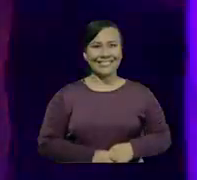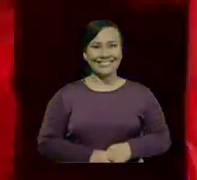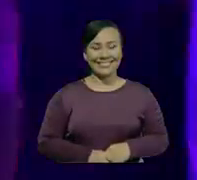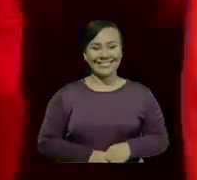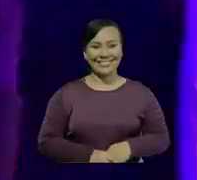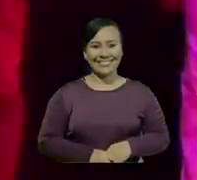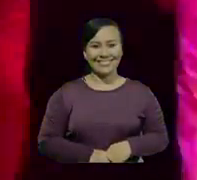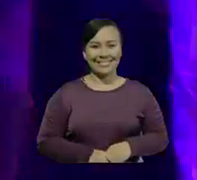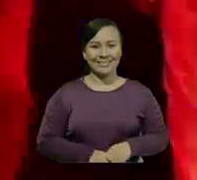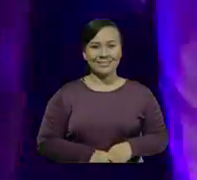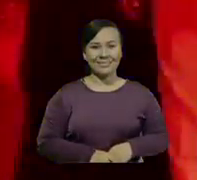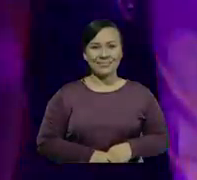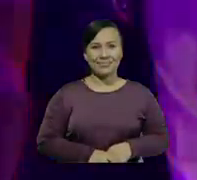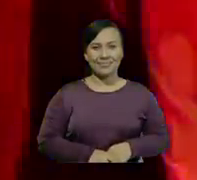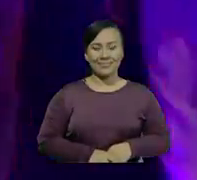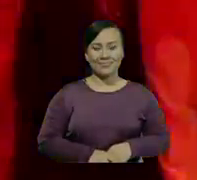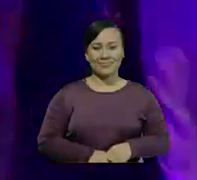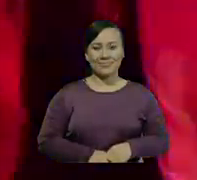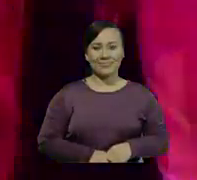e